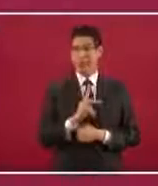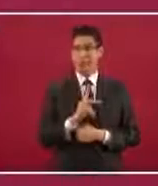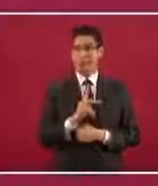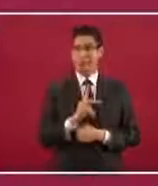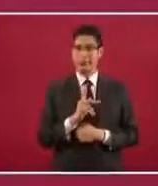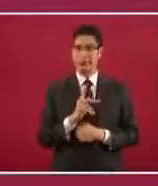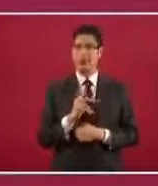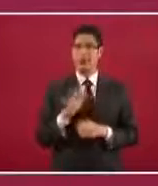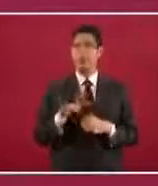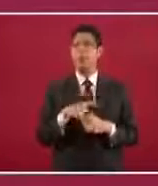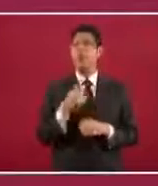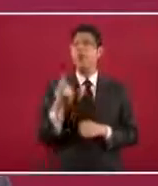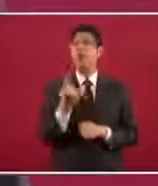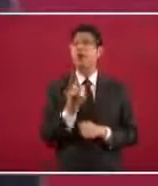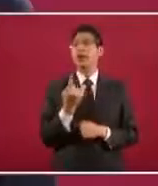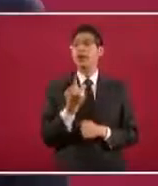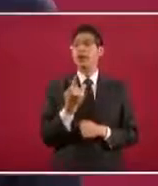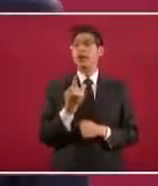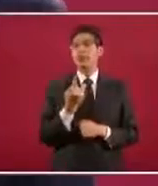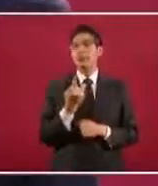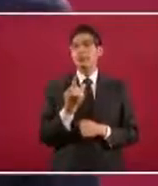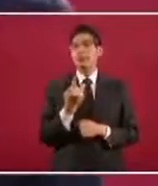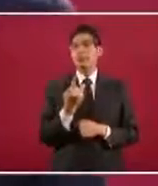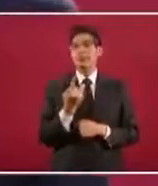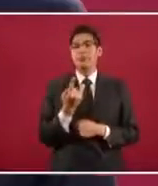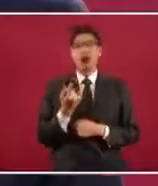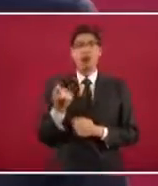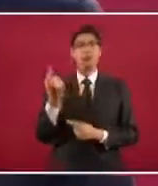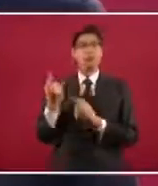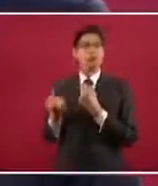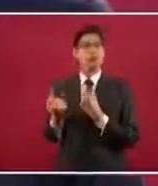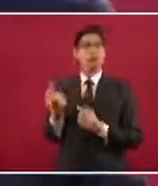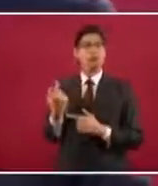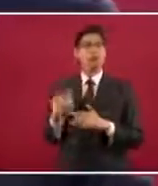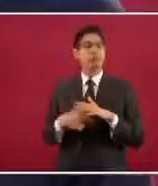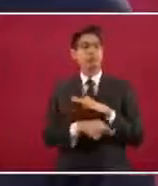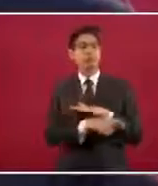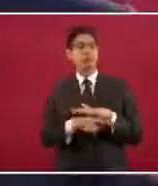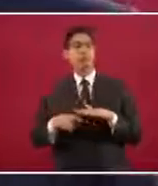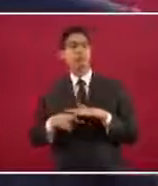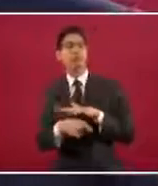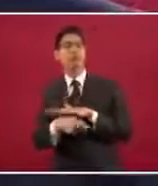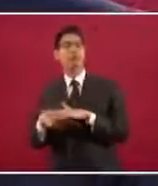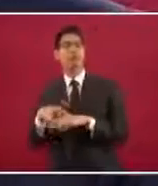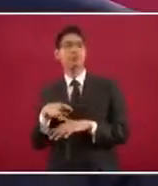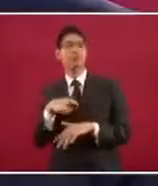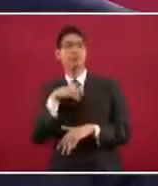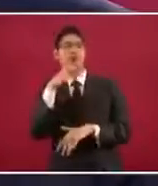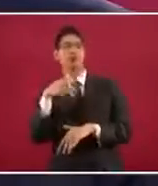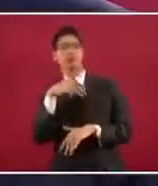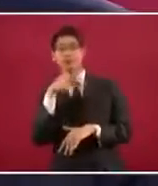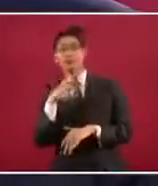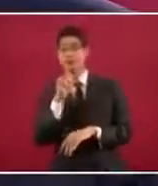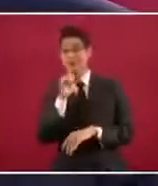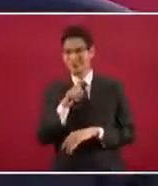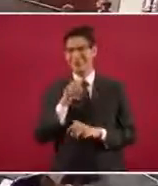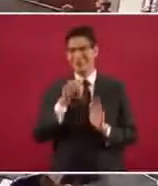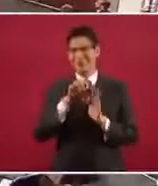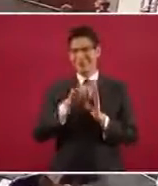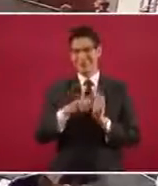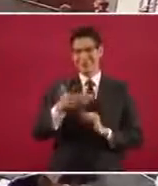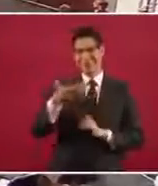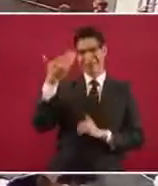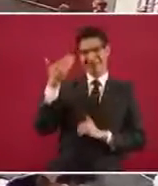se desataba la corrupción. El FOBAPROA no